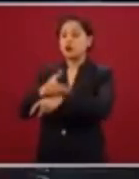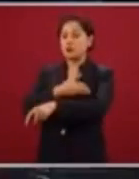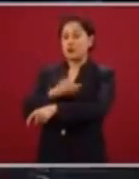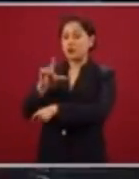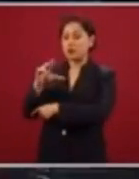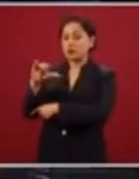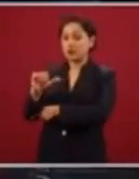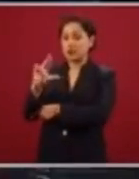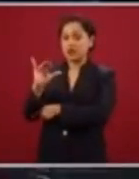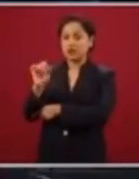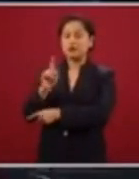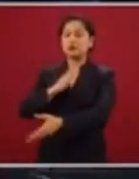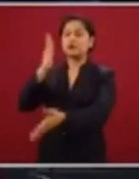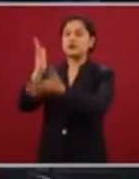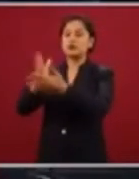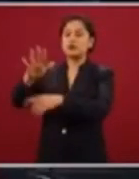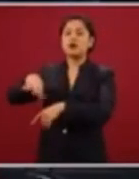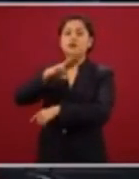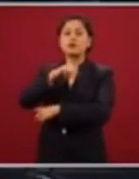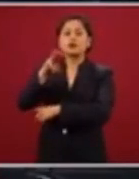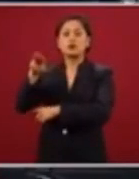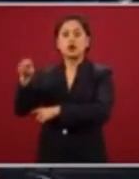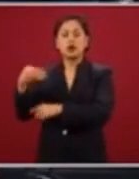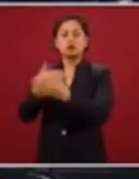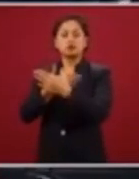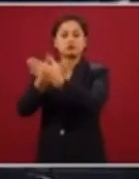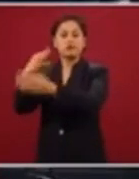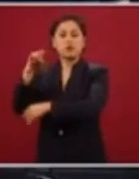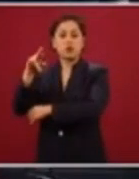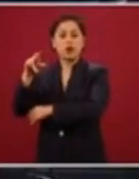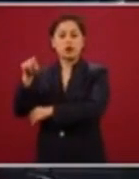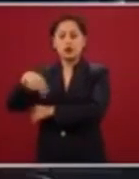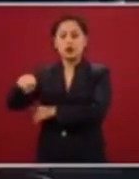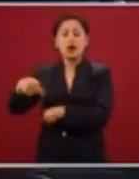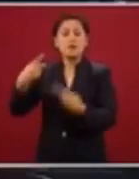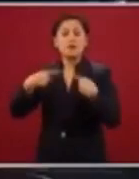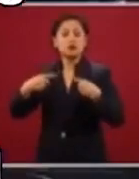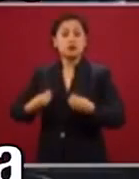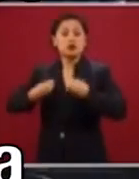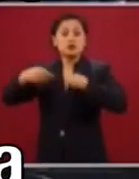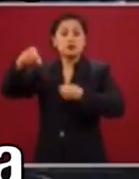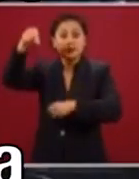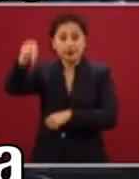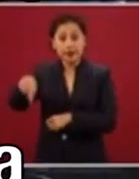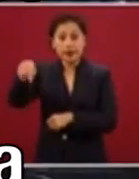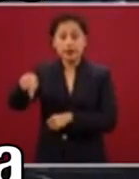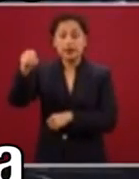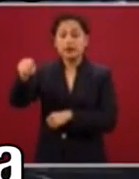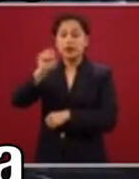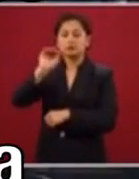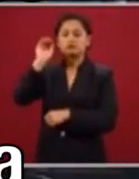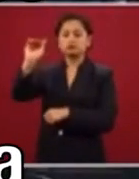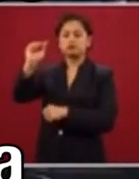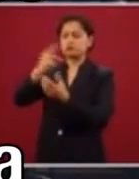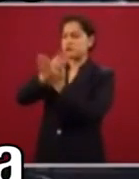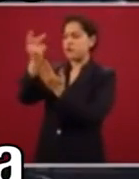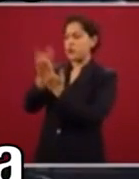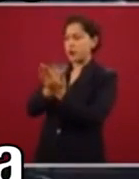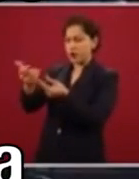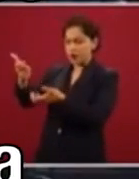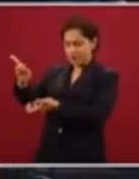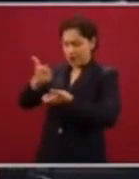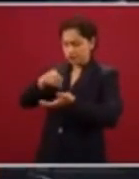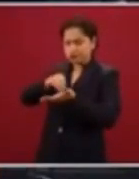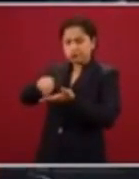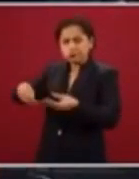en la zona de la Mariposa Monarca, en donde las personas de esa zona denuncian que pues, no han llegado los programas de Sembrando Vida, que están pidiendo apoyo